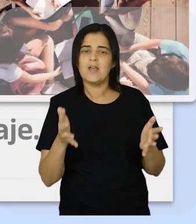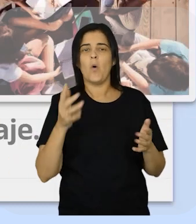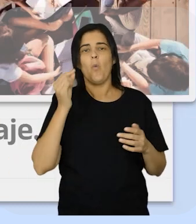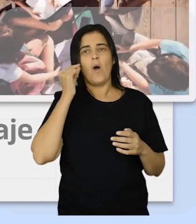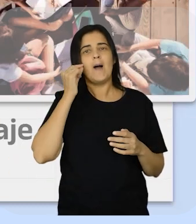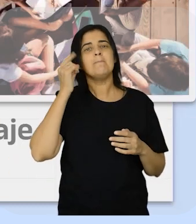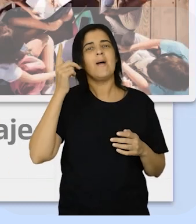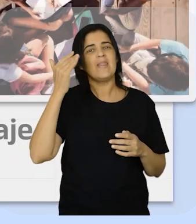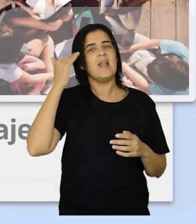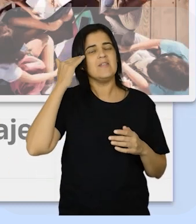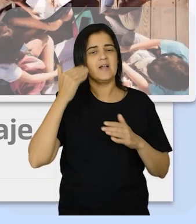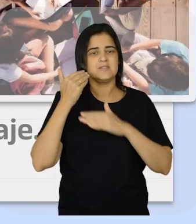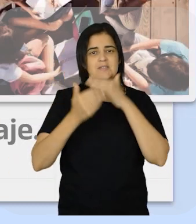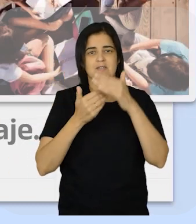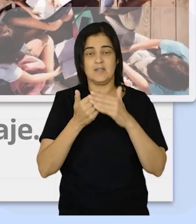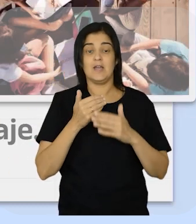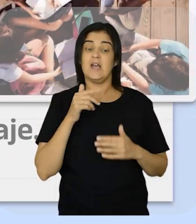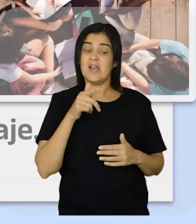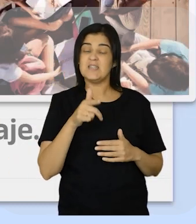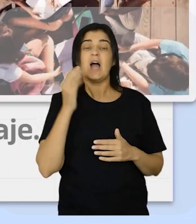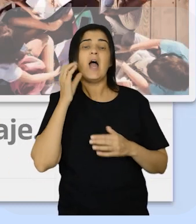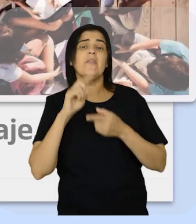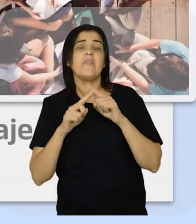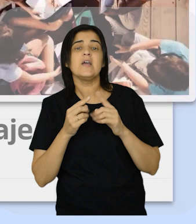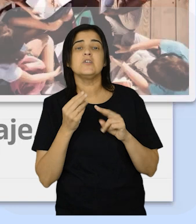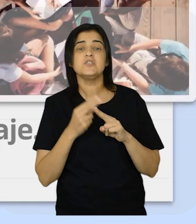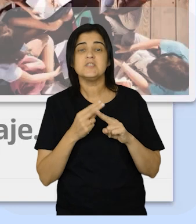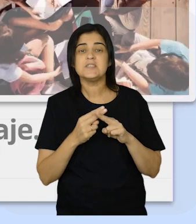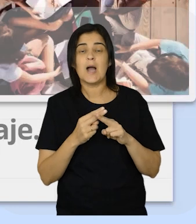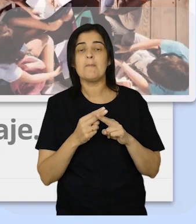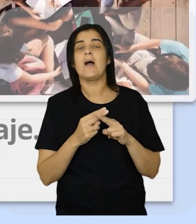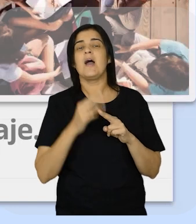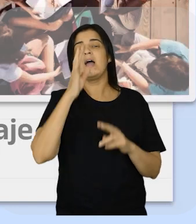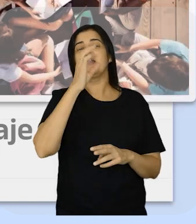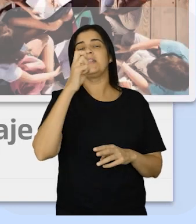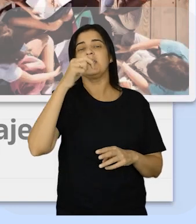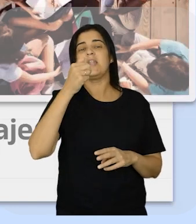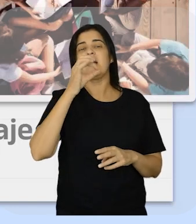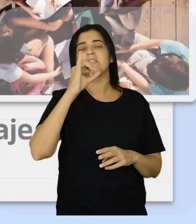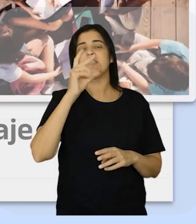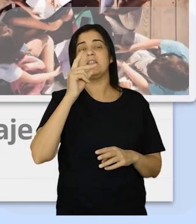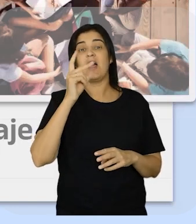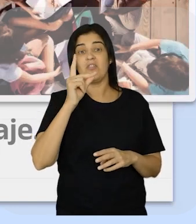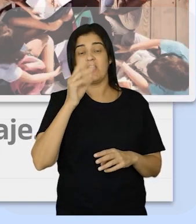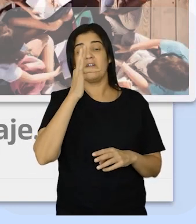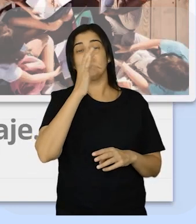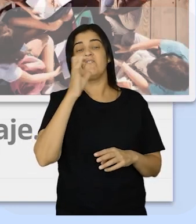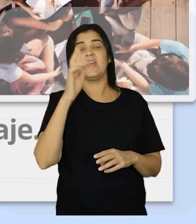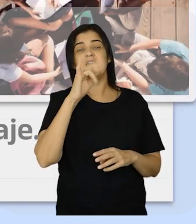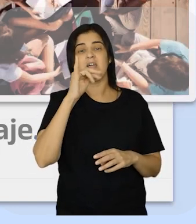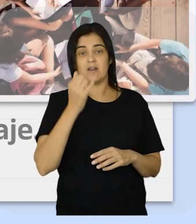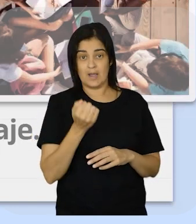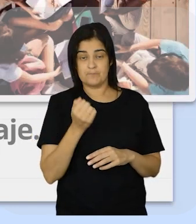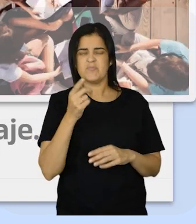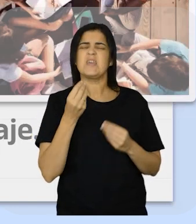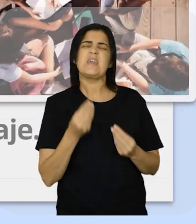incremental. Una de esas estrategias es lo que llaman la tenacidad férrea. La tenacidad férrea es